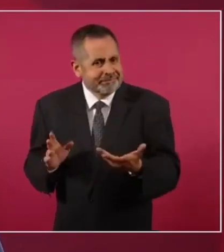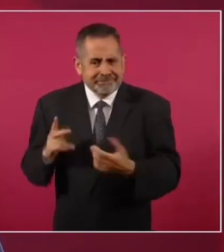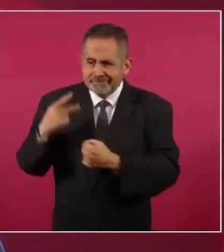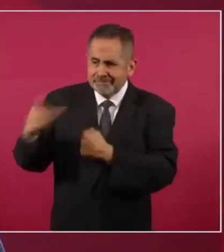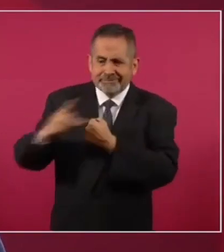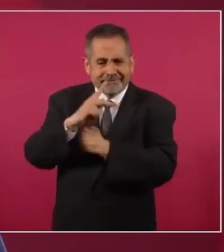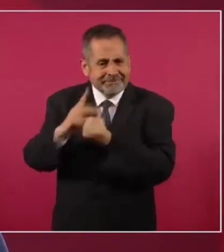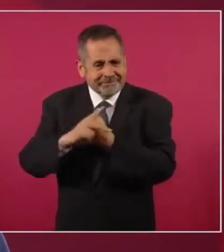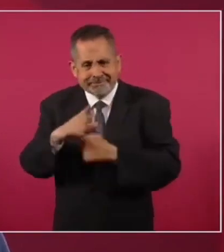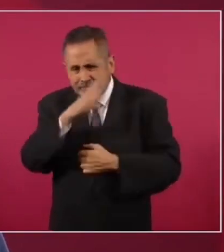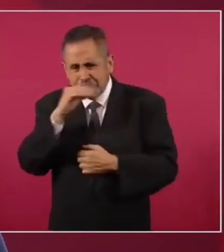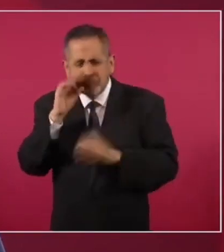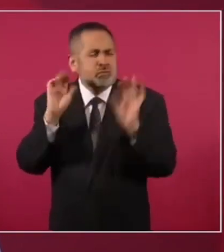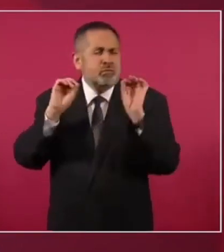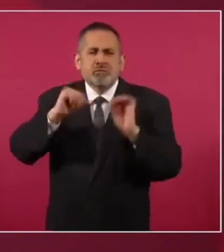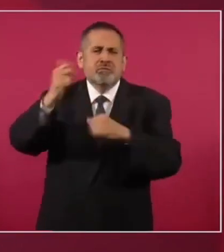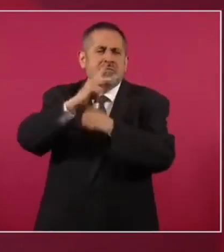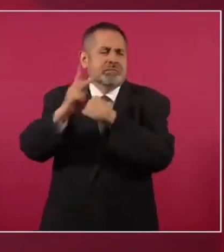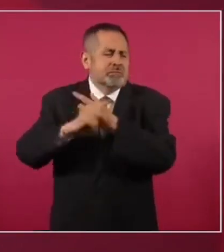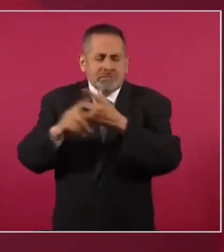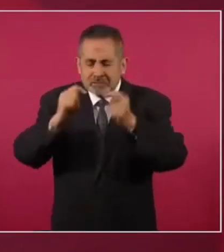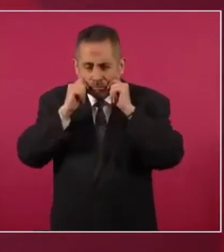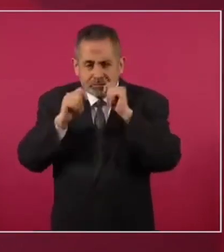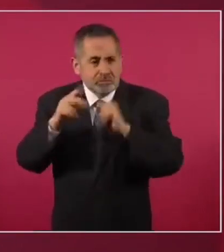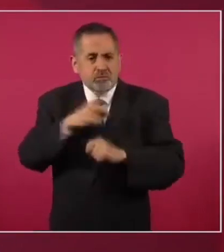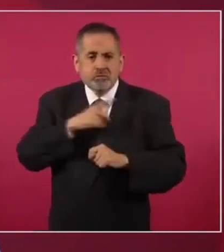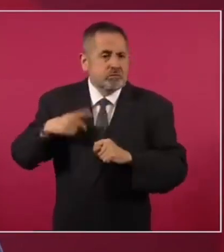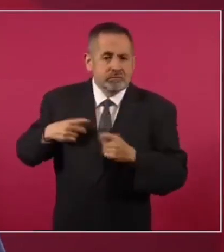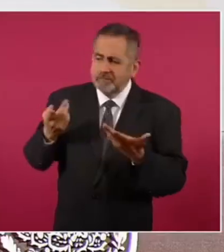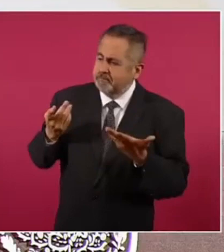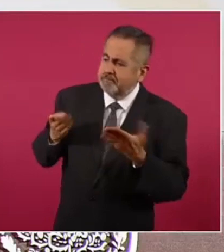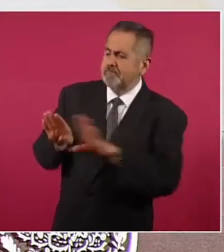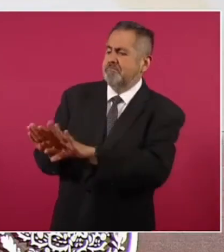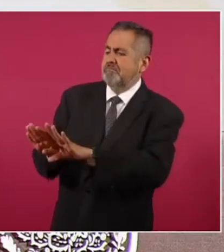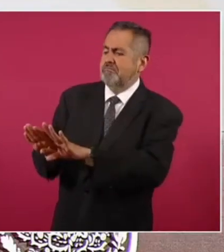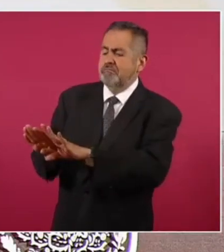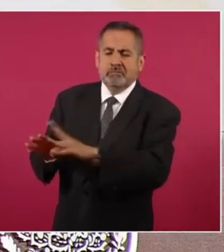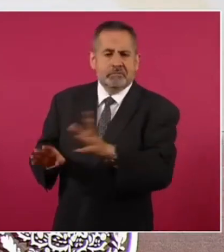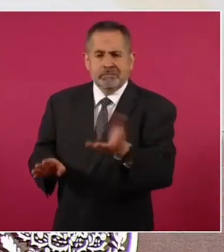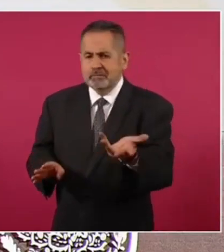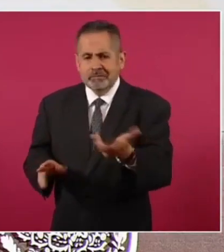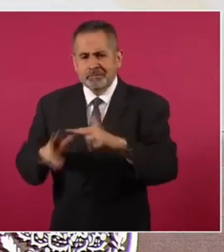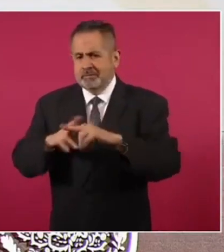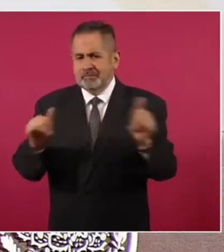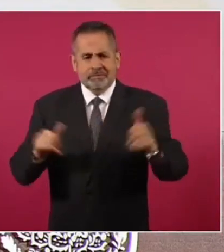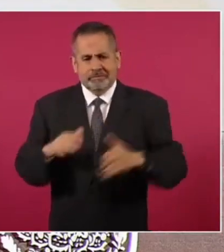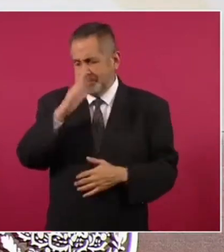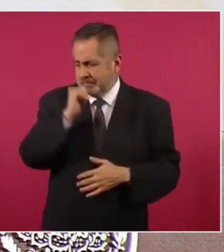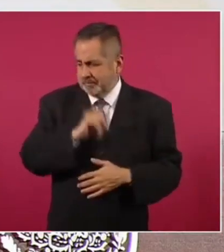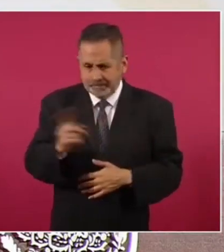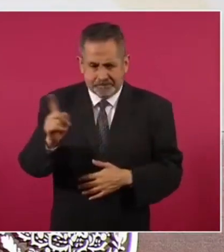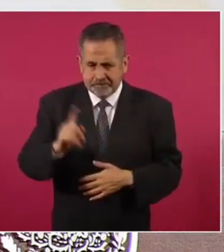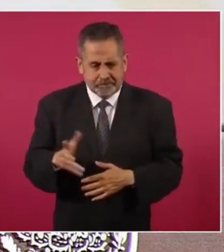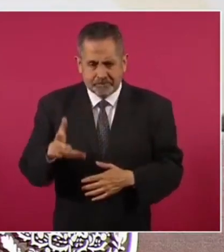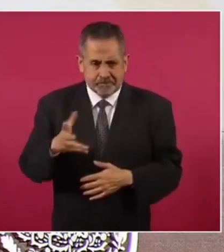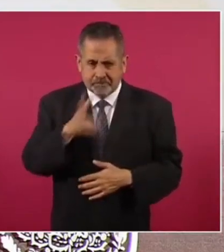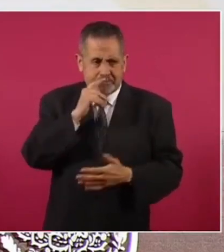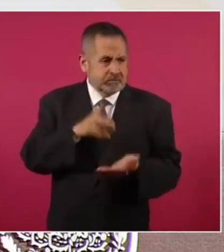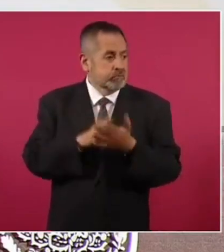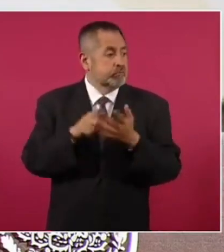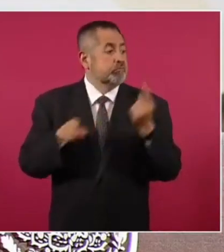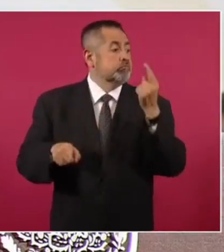como Cuba o a cualquier otro país del mundo. Nadie tiene ese